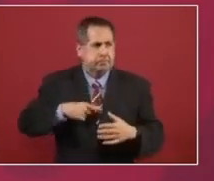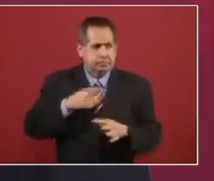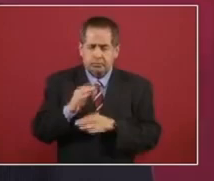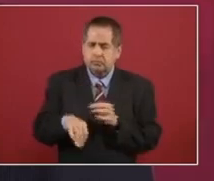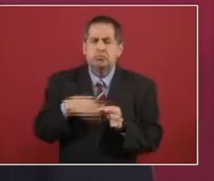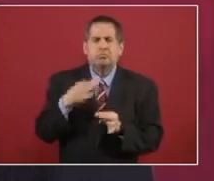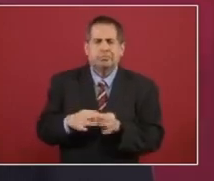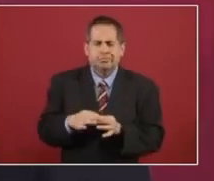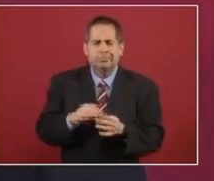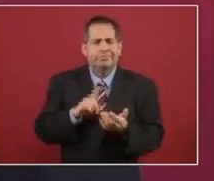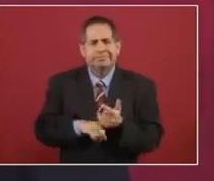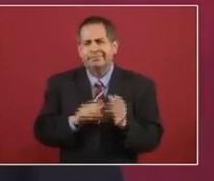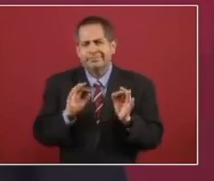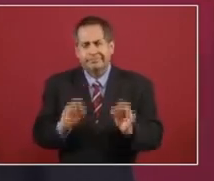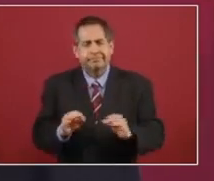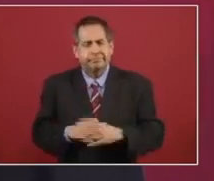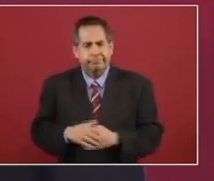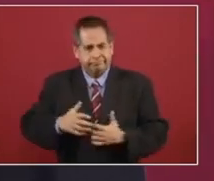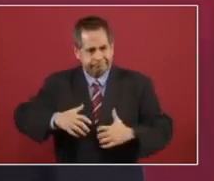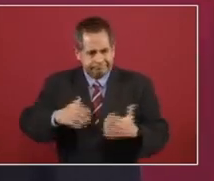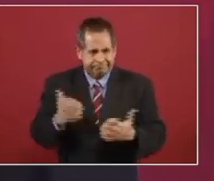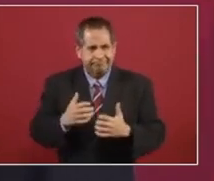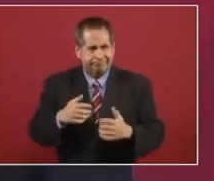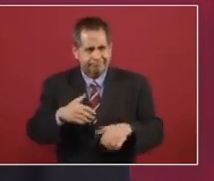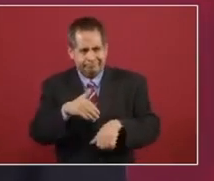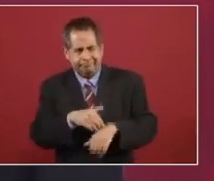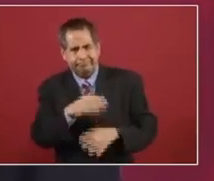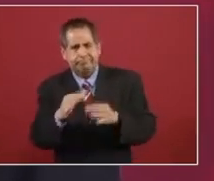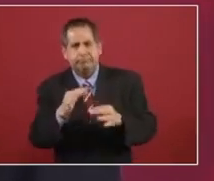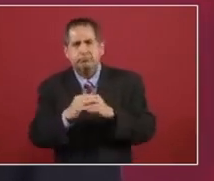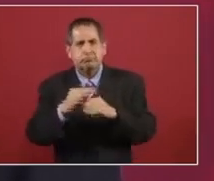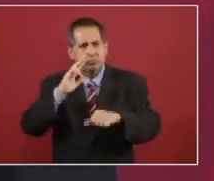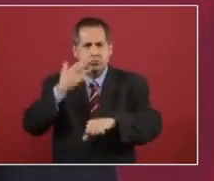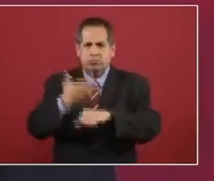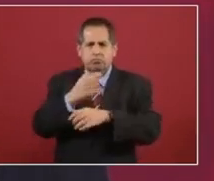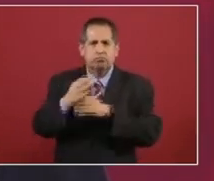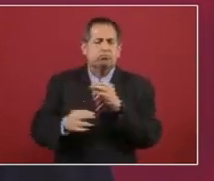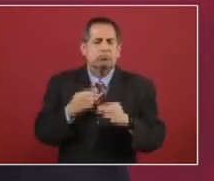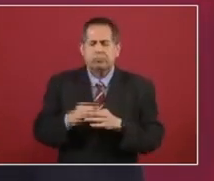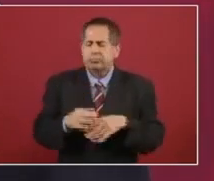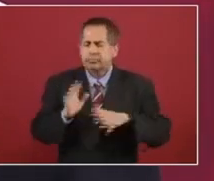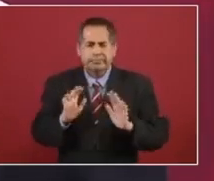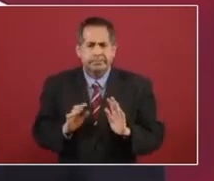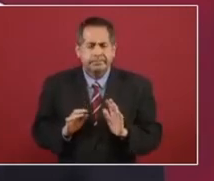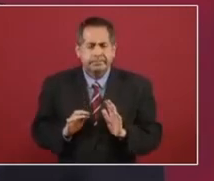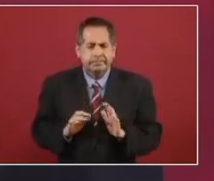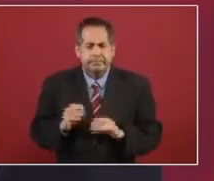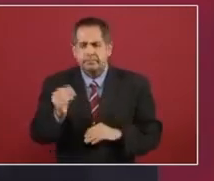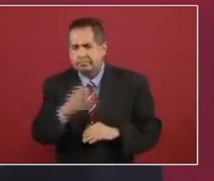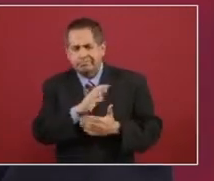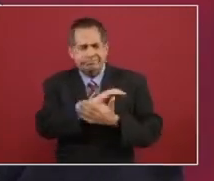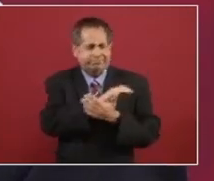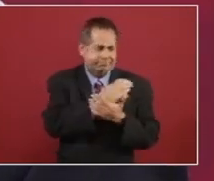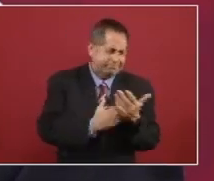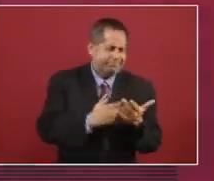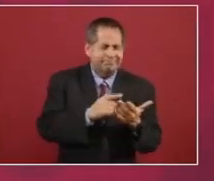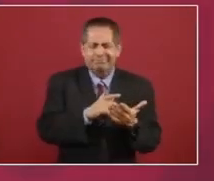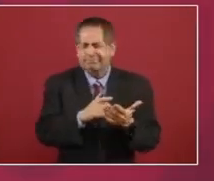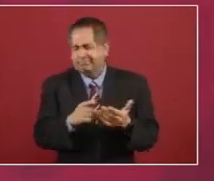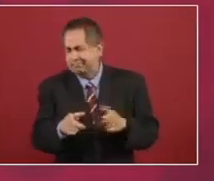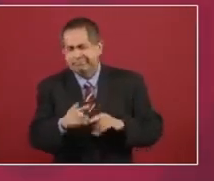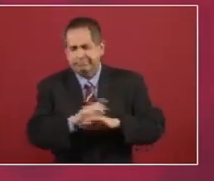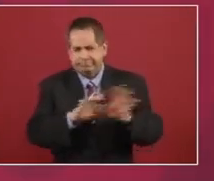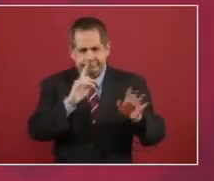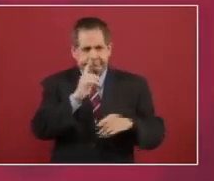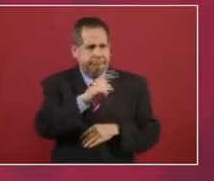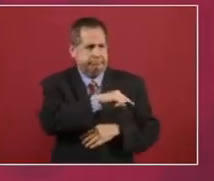cumpla y que actúe con responsabilidad, independientemente de los contratos